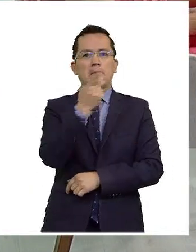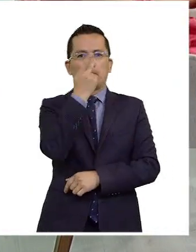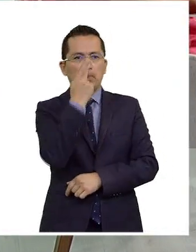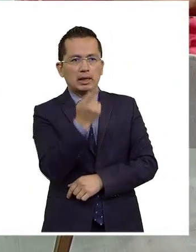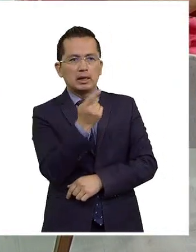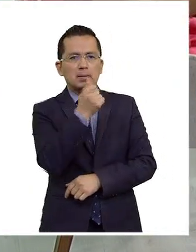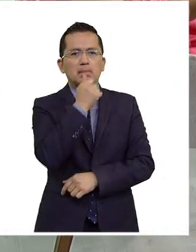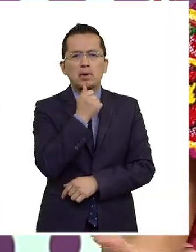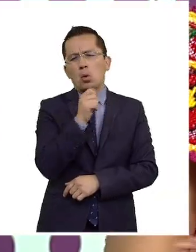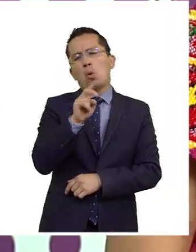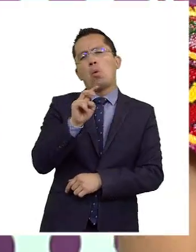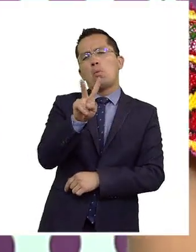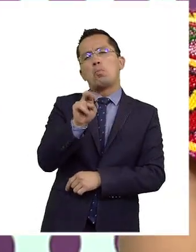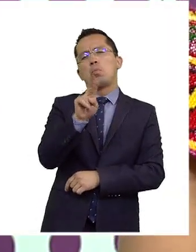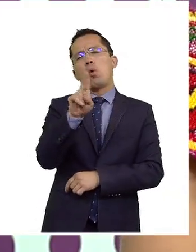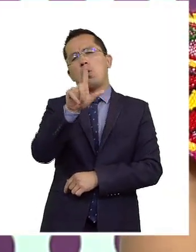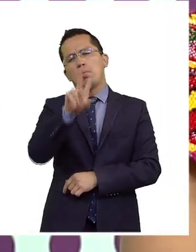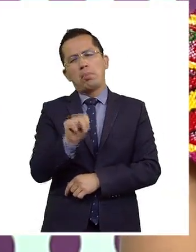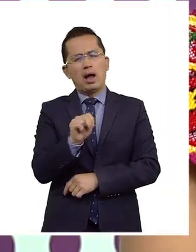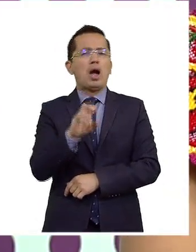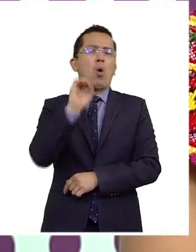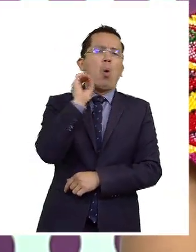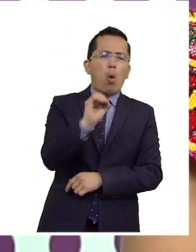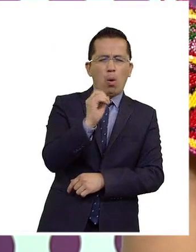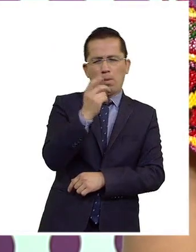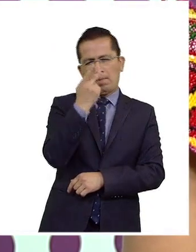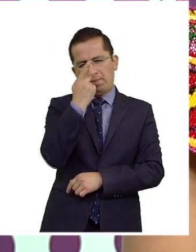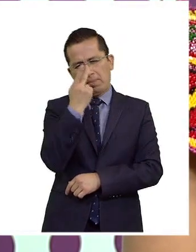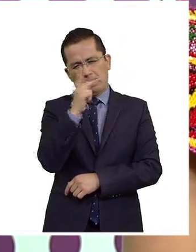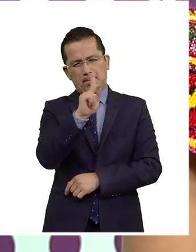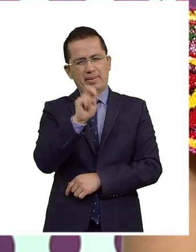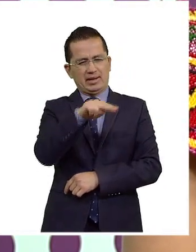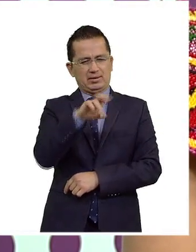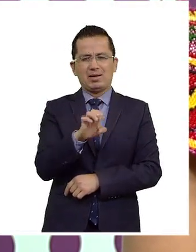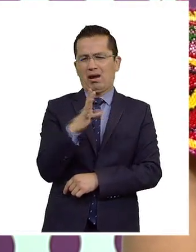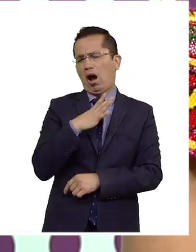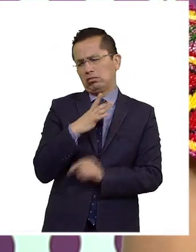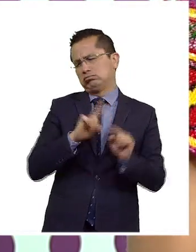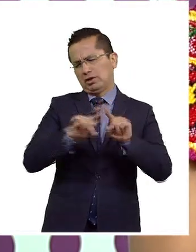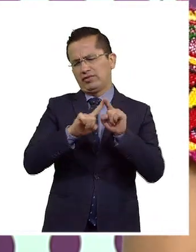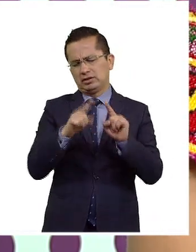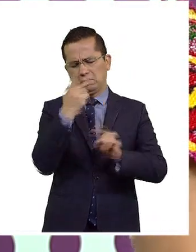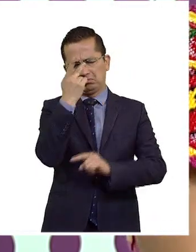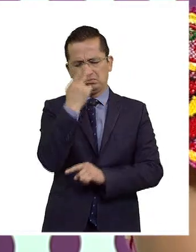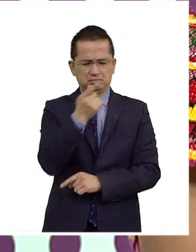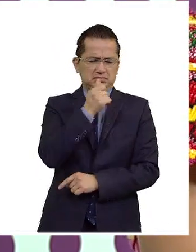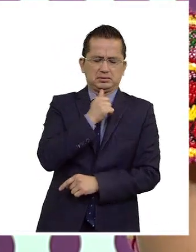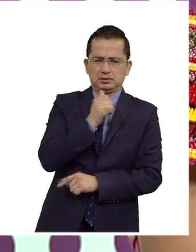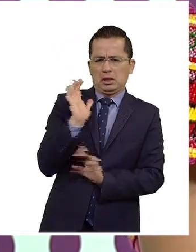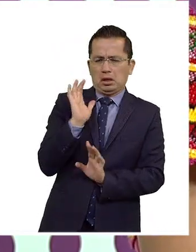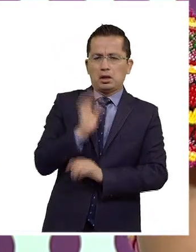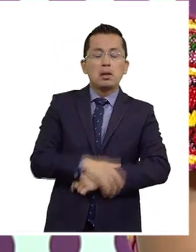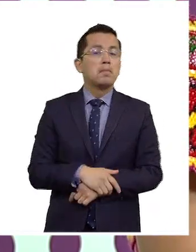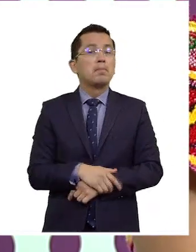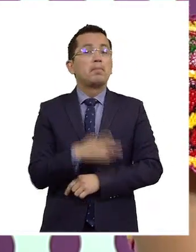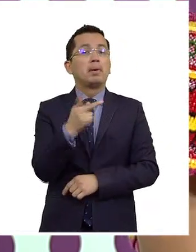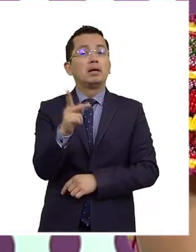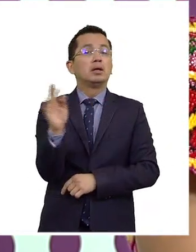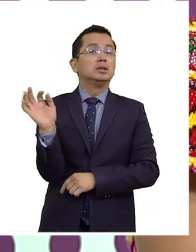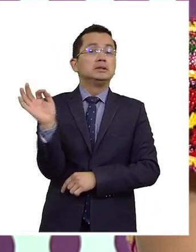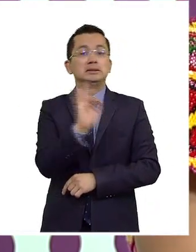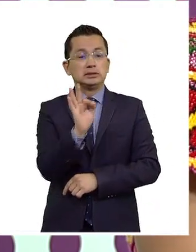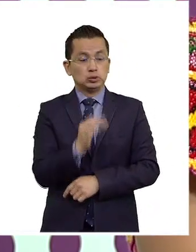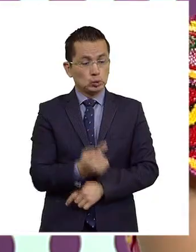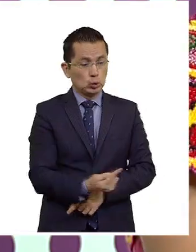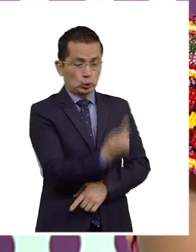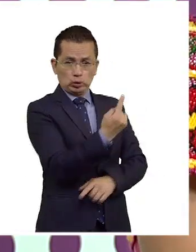pene o vulva, hay una cantidad de expresiones en órganos sexuales y en general, pues cuando alguien tiene un pene